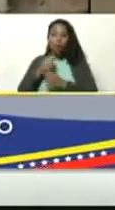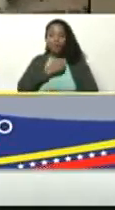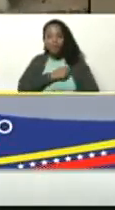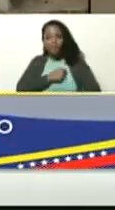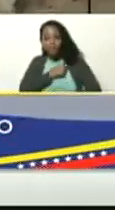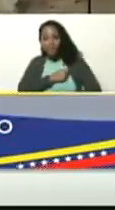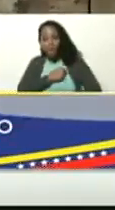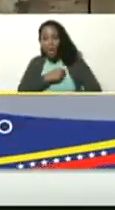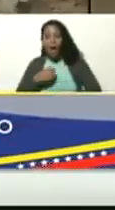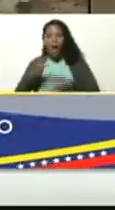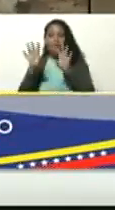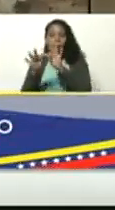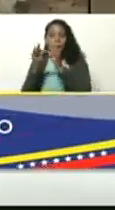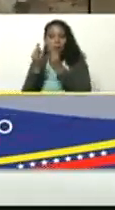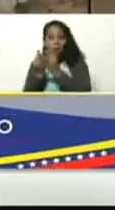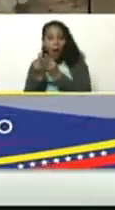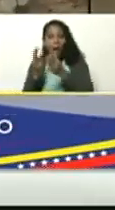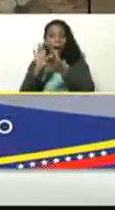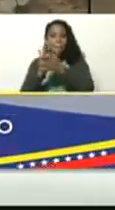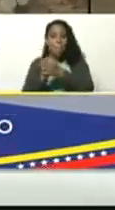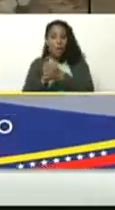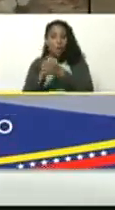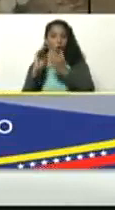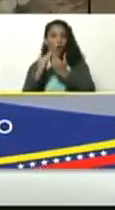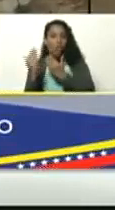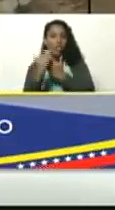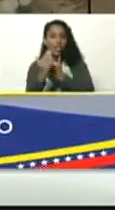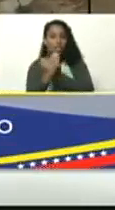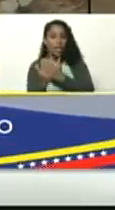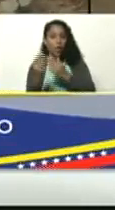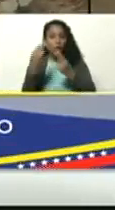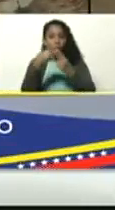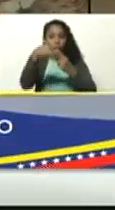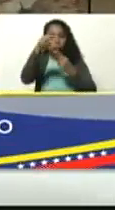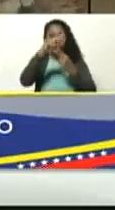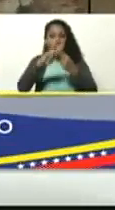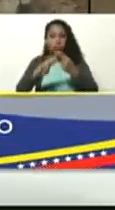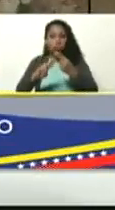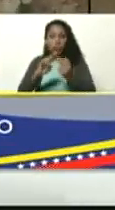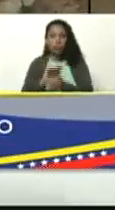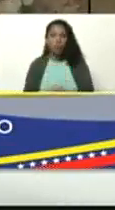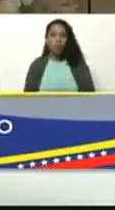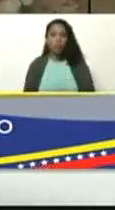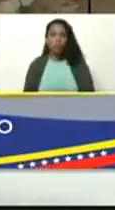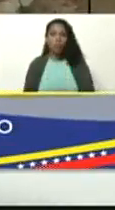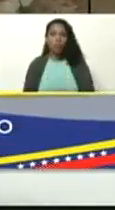familiares, a sus amigos, a sus vecinos, a sus amistades,